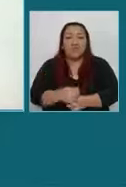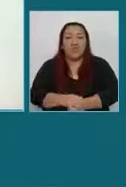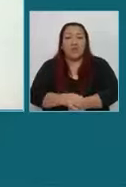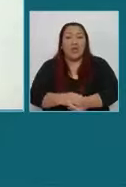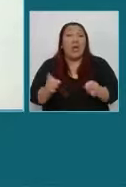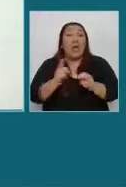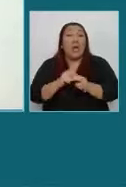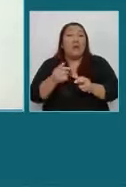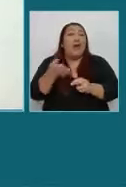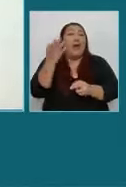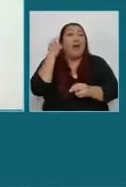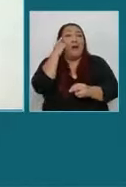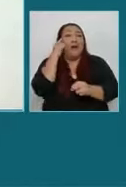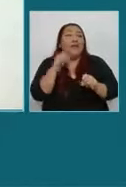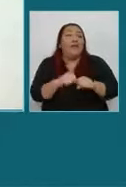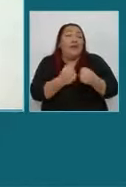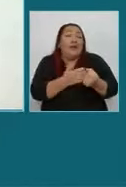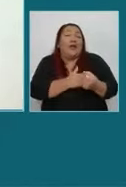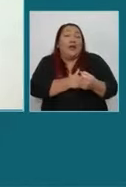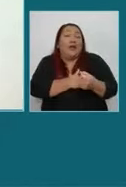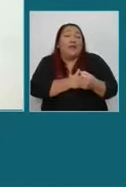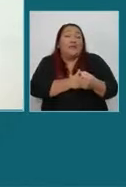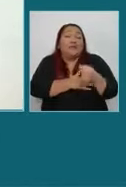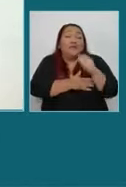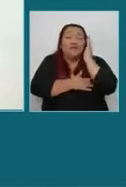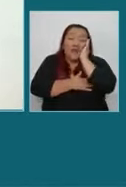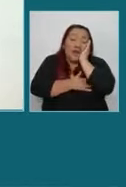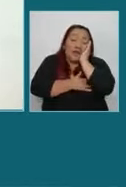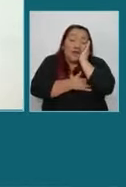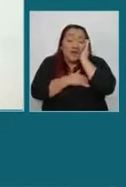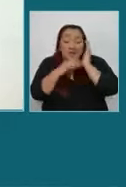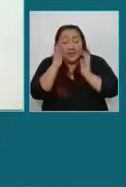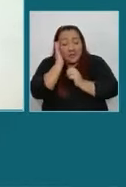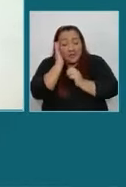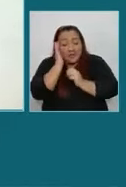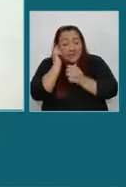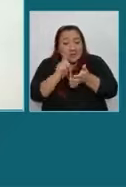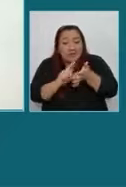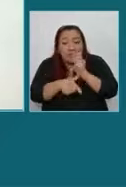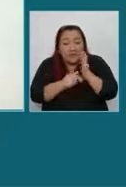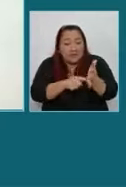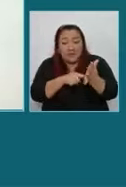nos rompieron el corazón hace poco, rápidamente procesa y nos empieza a mostrar